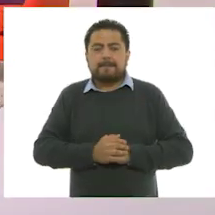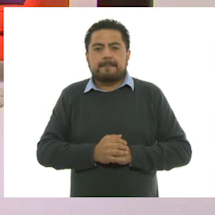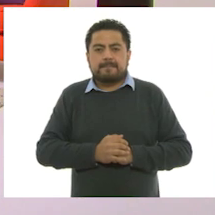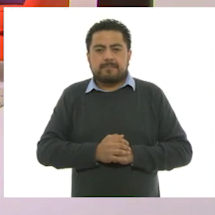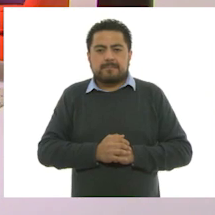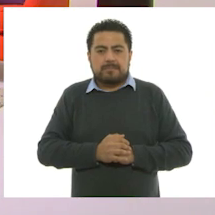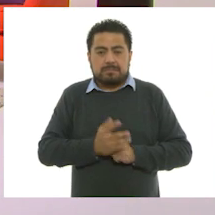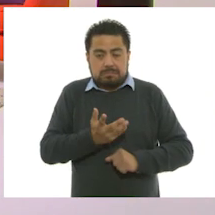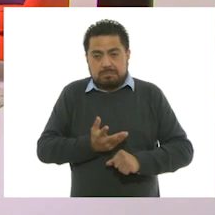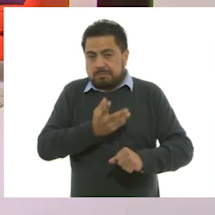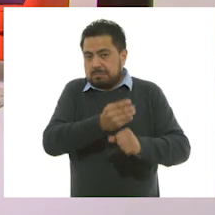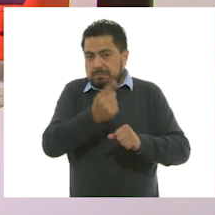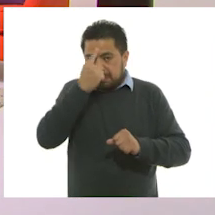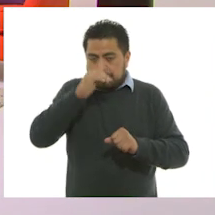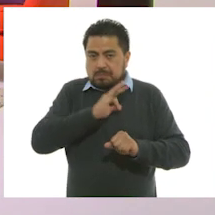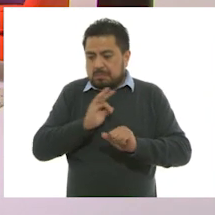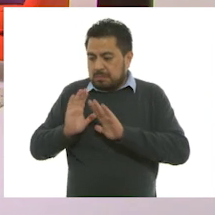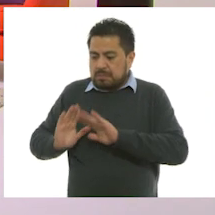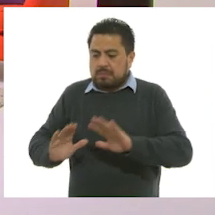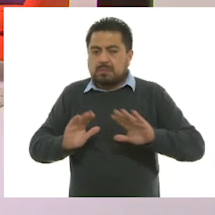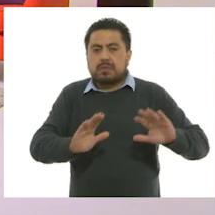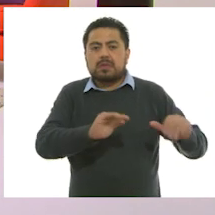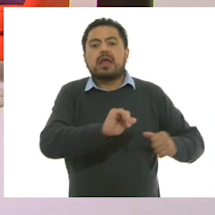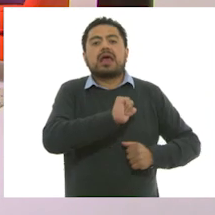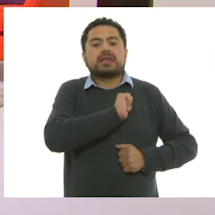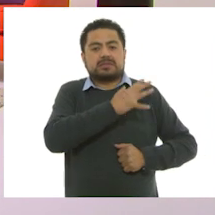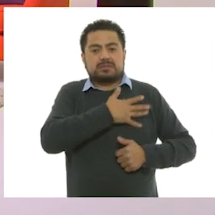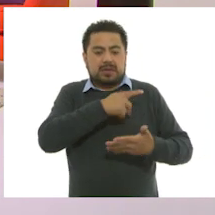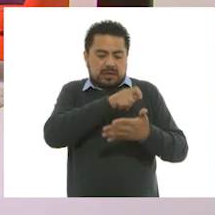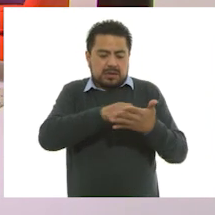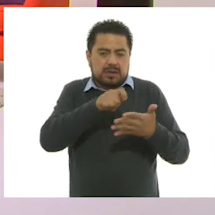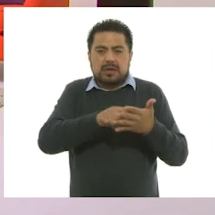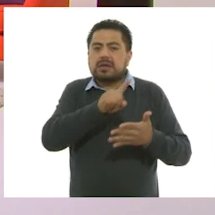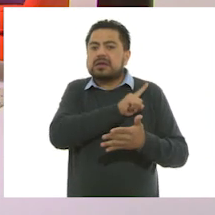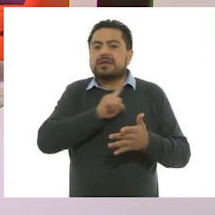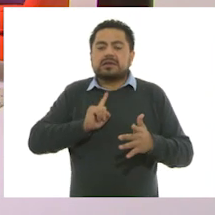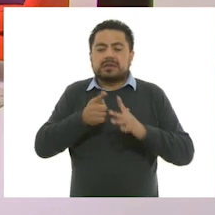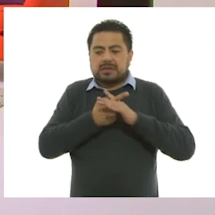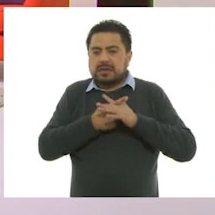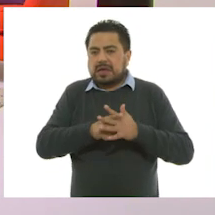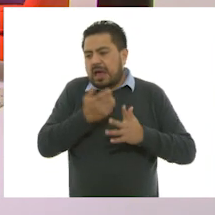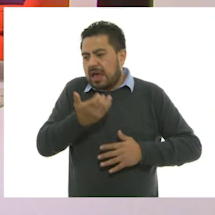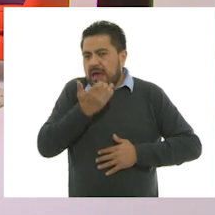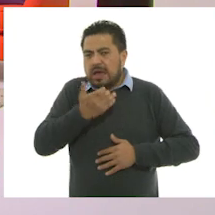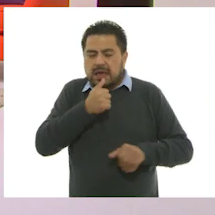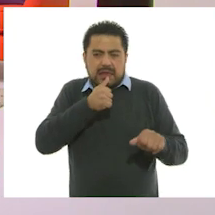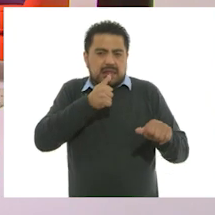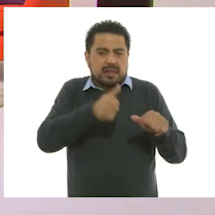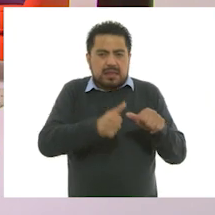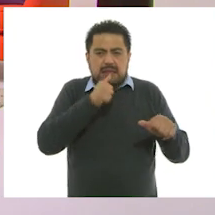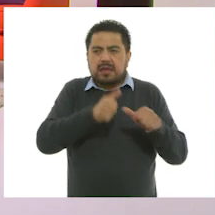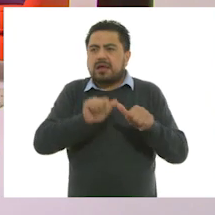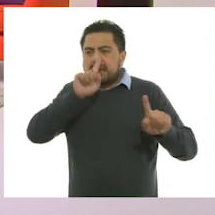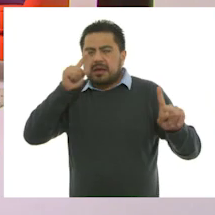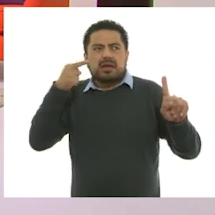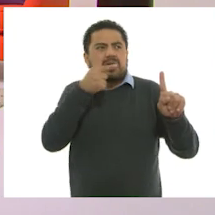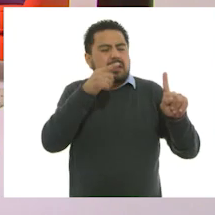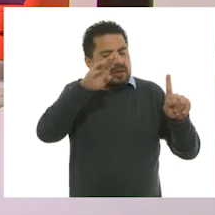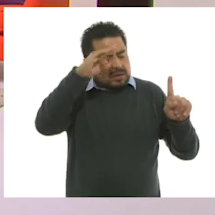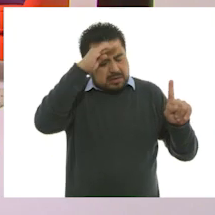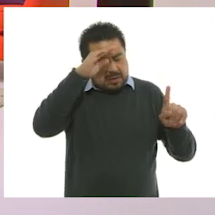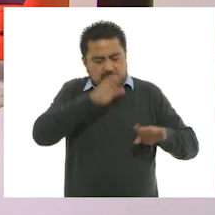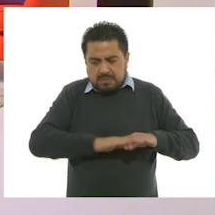Las estrategias para enseñar el español en la modalidad escrita tienen que partir de prácticas letradas y enfocarse a la